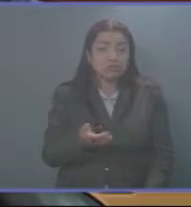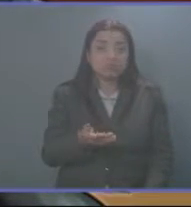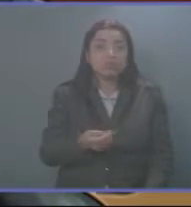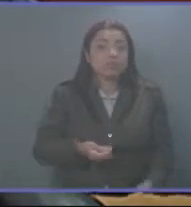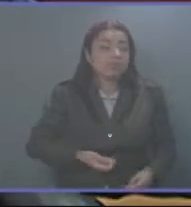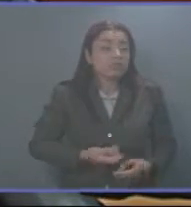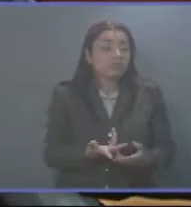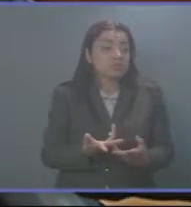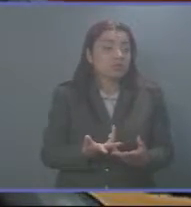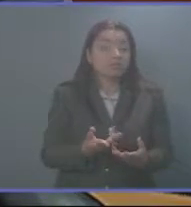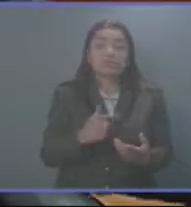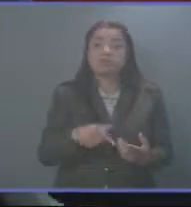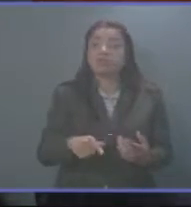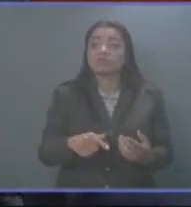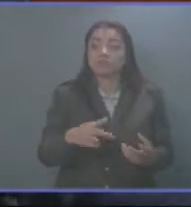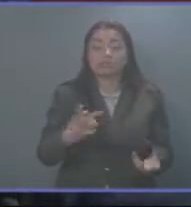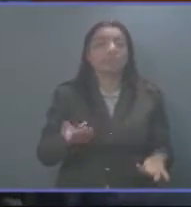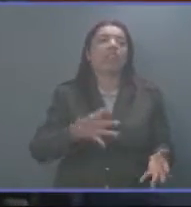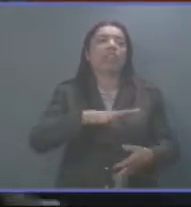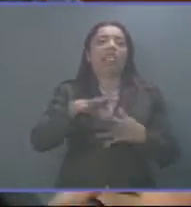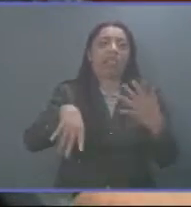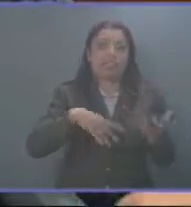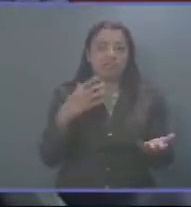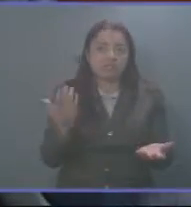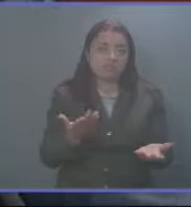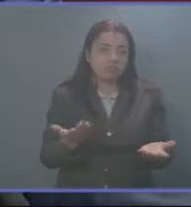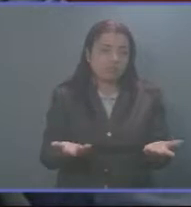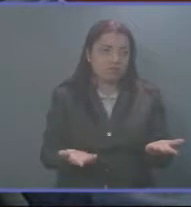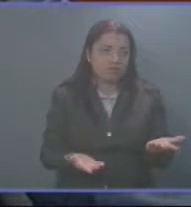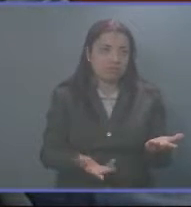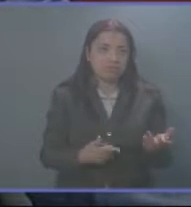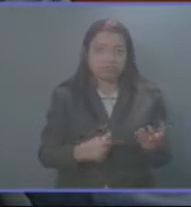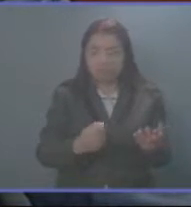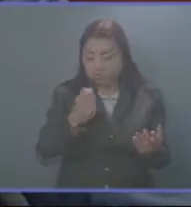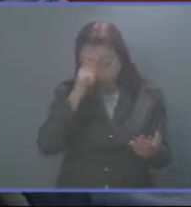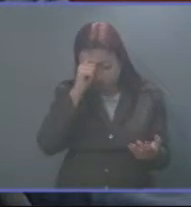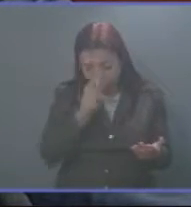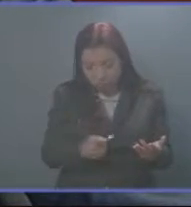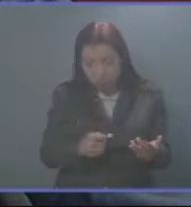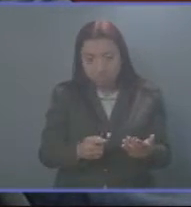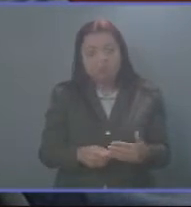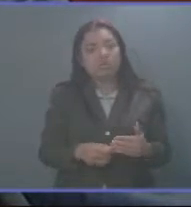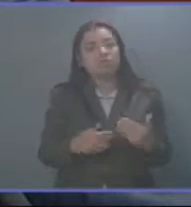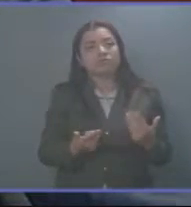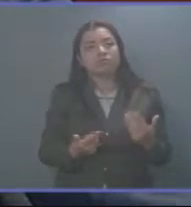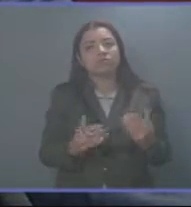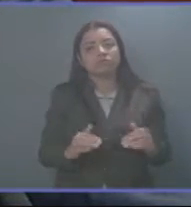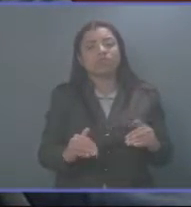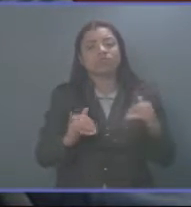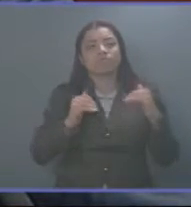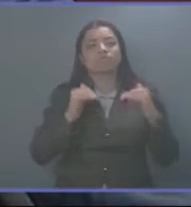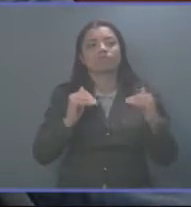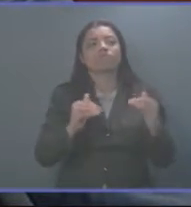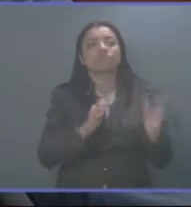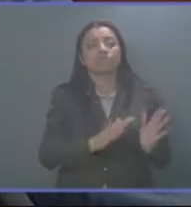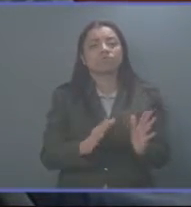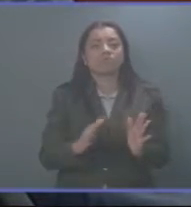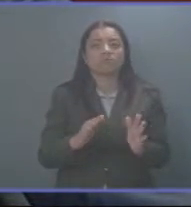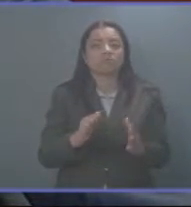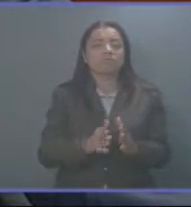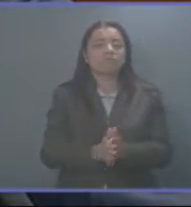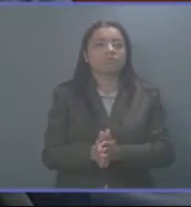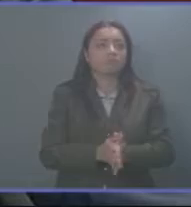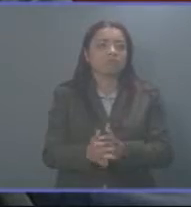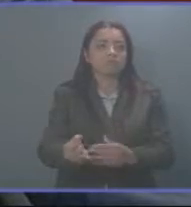digo coloquialmente, de chotear el reconocimiento que es de altísima